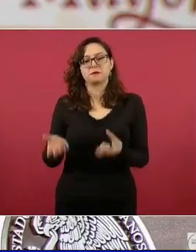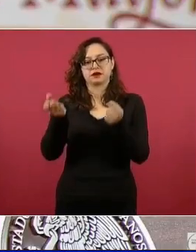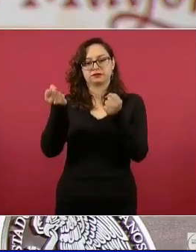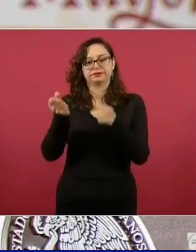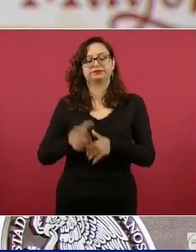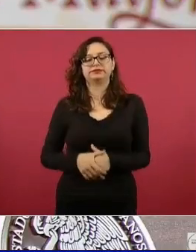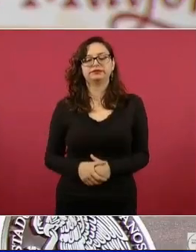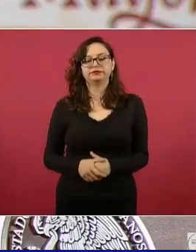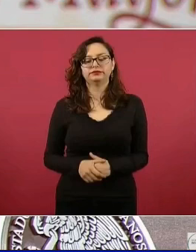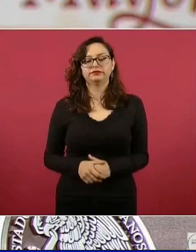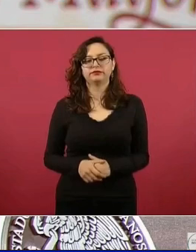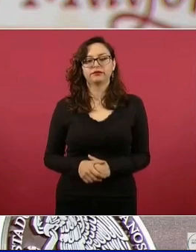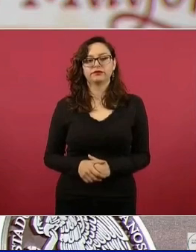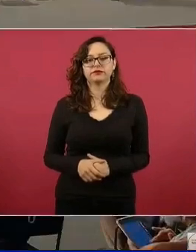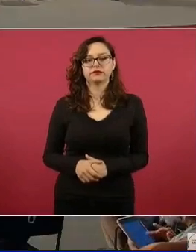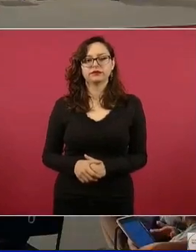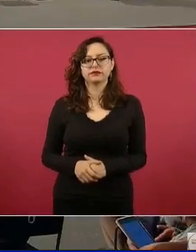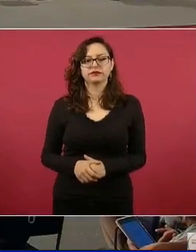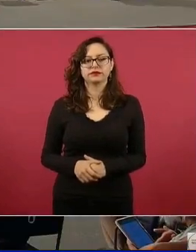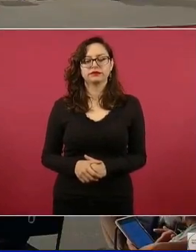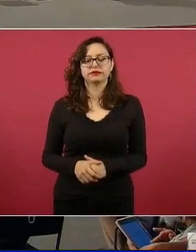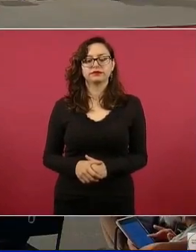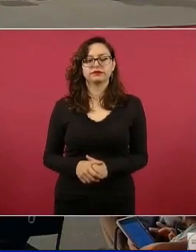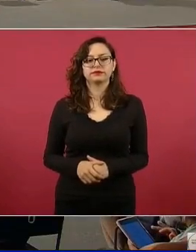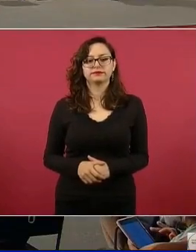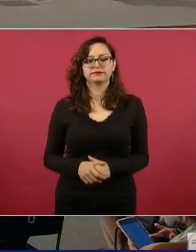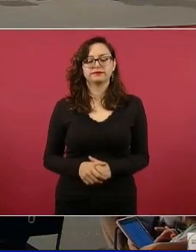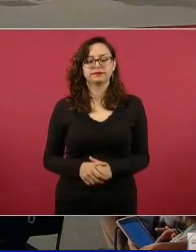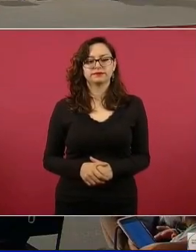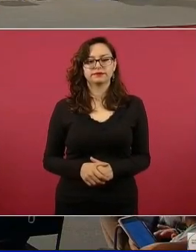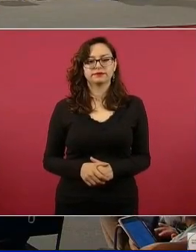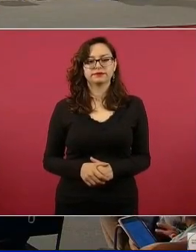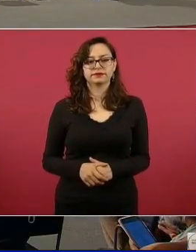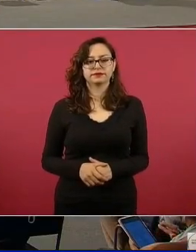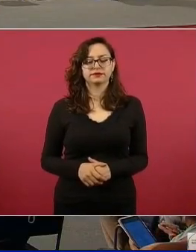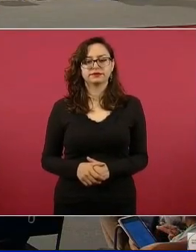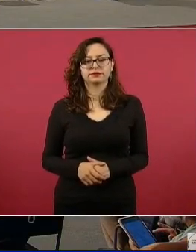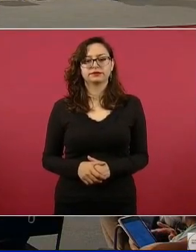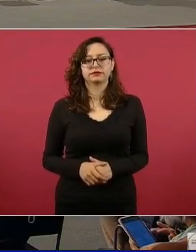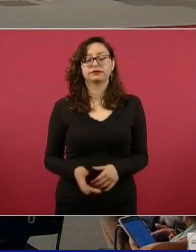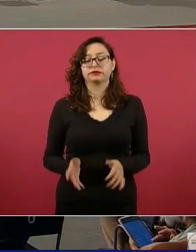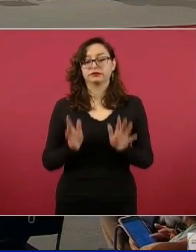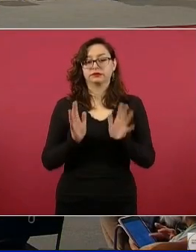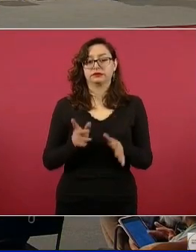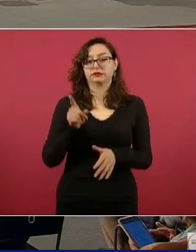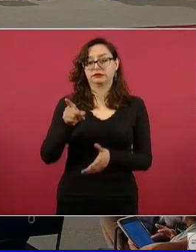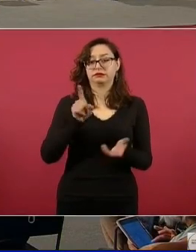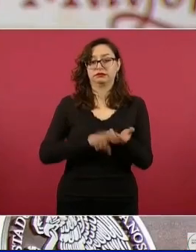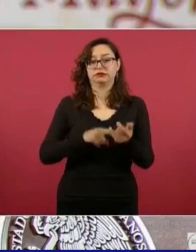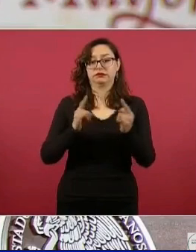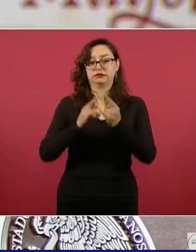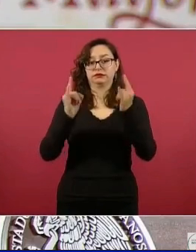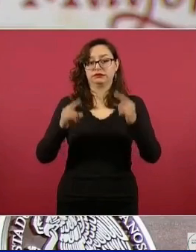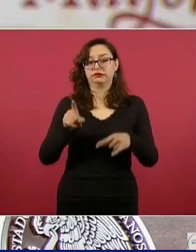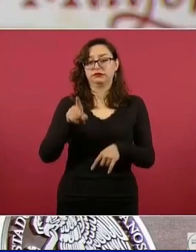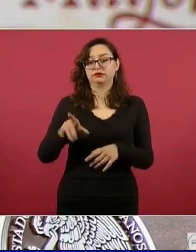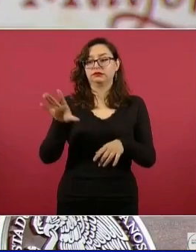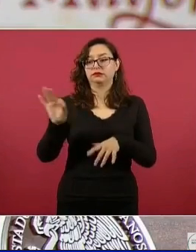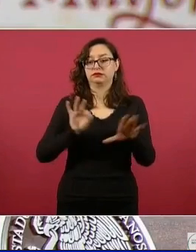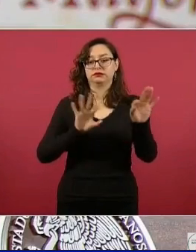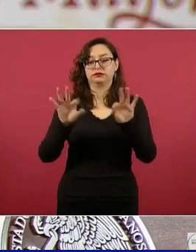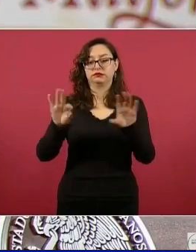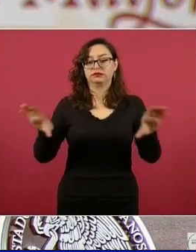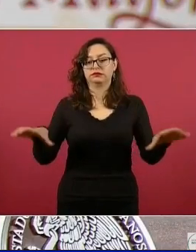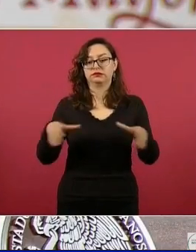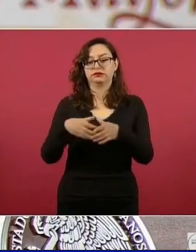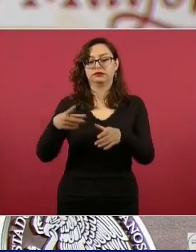pozo. También, desde luego, establecimos un puesto coordinador, un puesto militar encabezado por el comandante de la